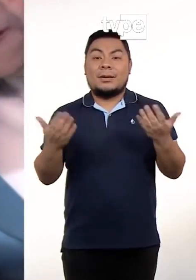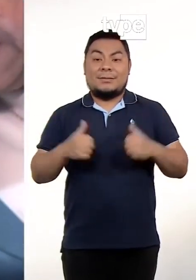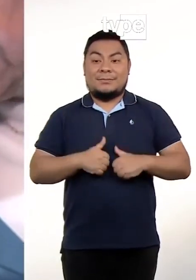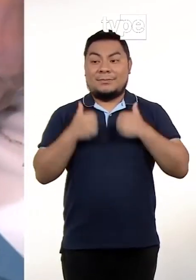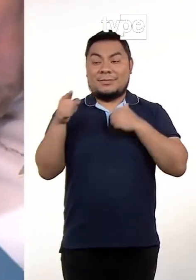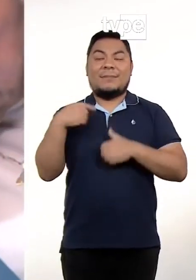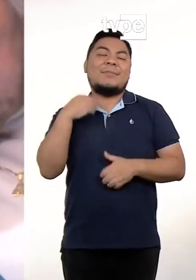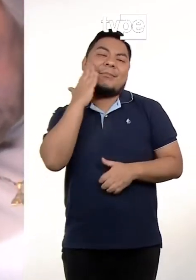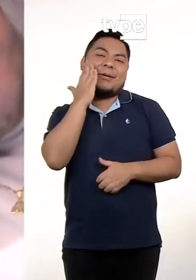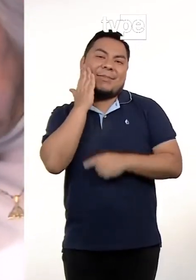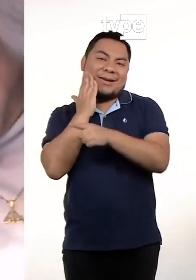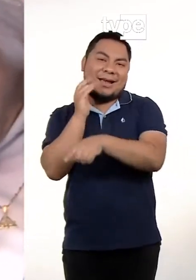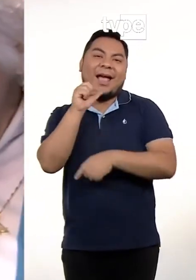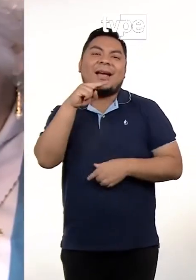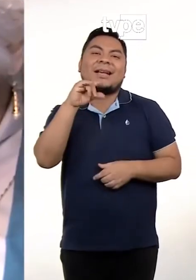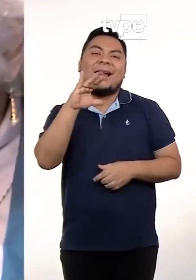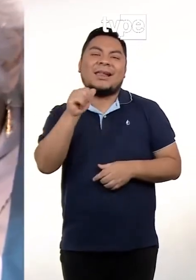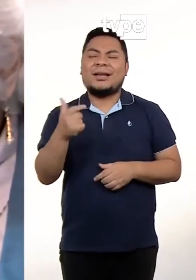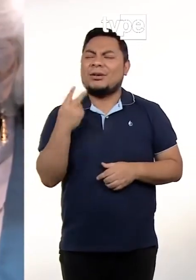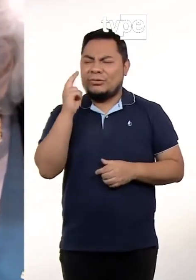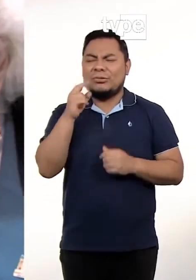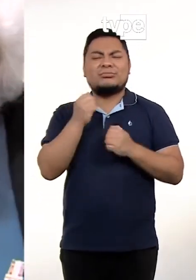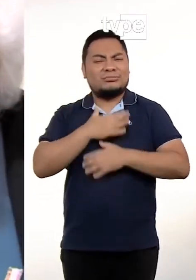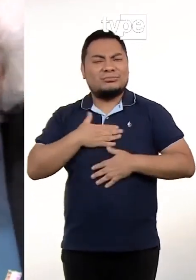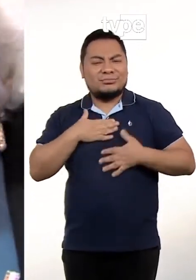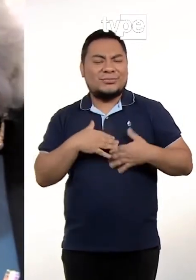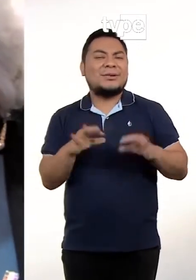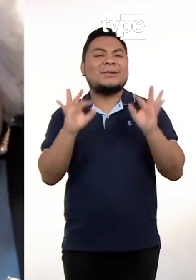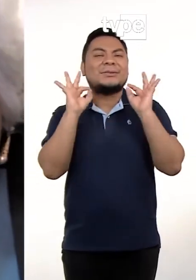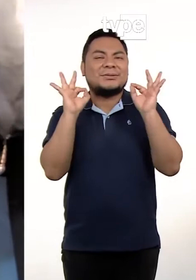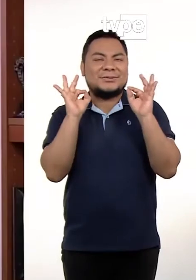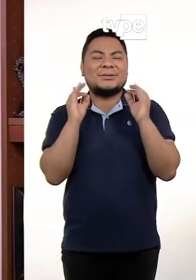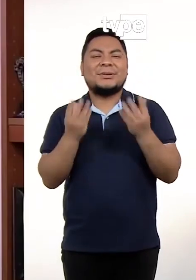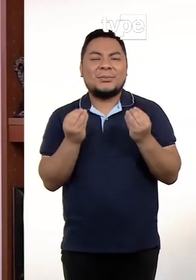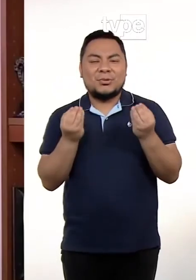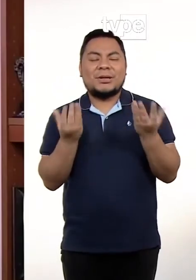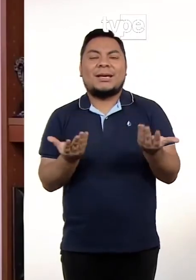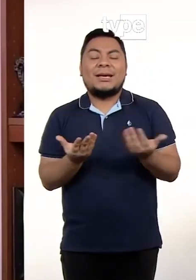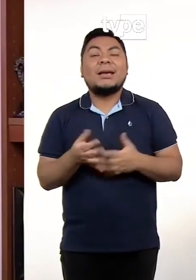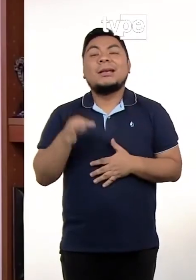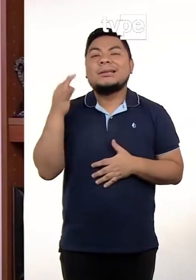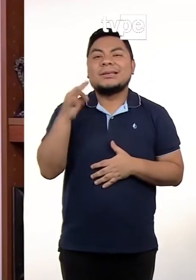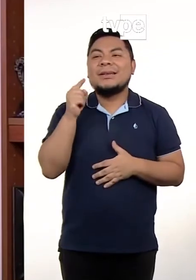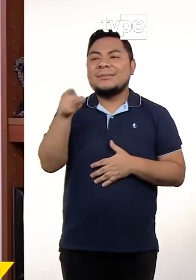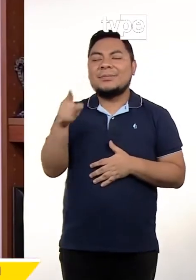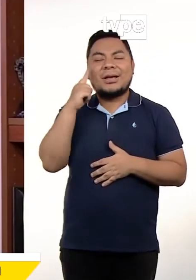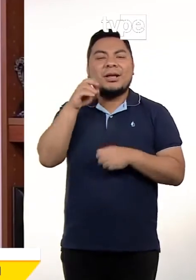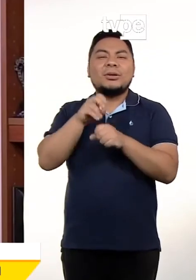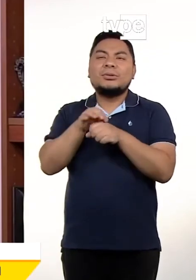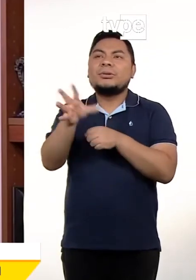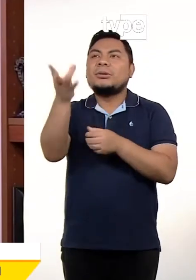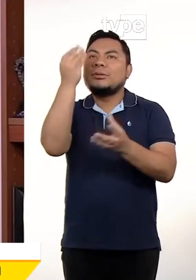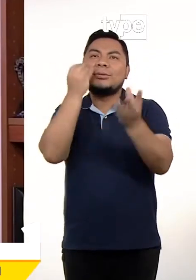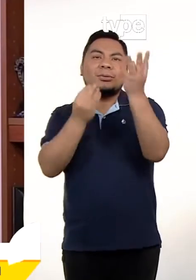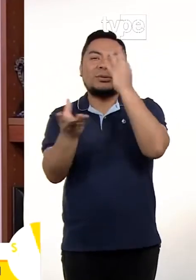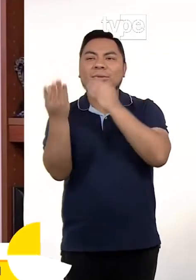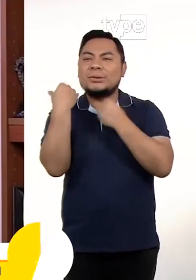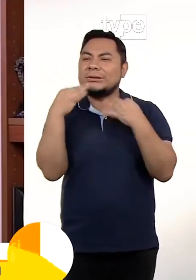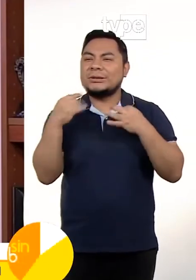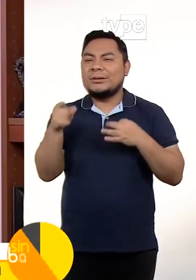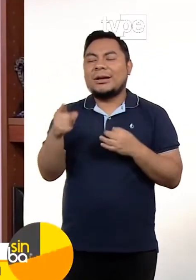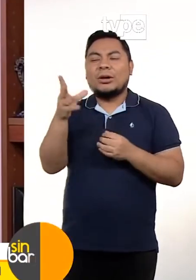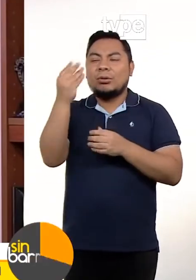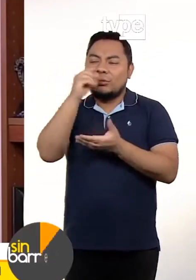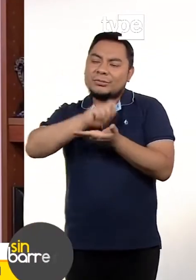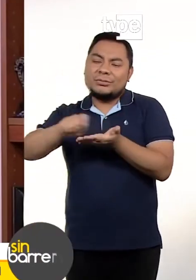Vivir con Angelita, con mi madre, es fascinante porque siempre está la inspiración ahí